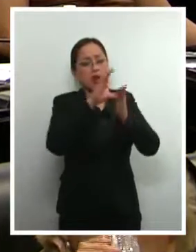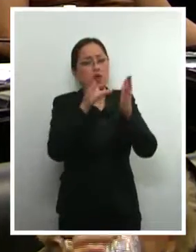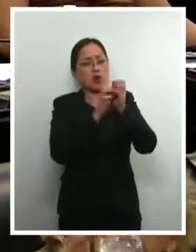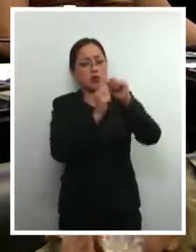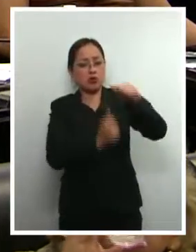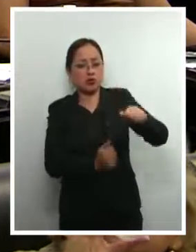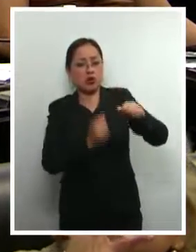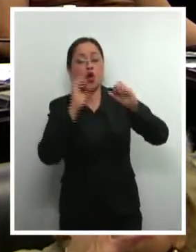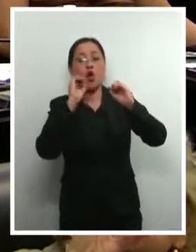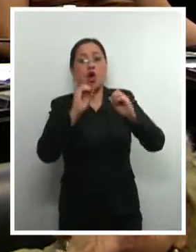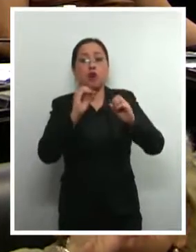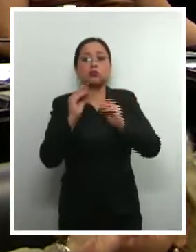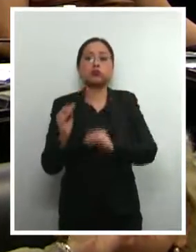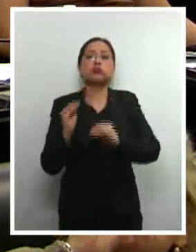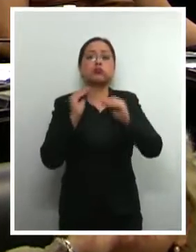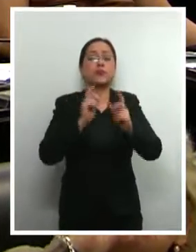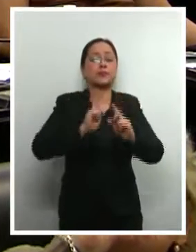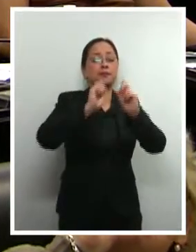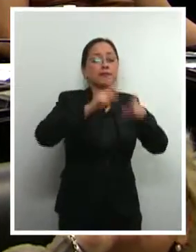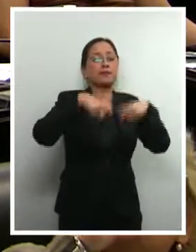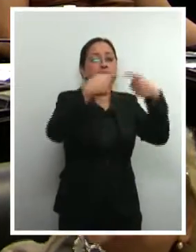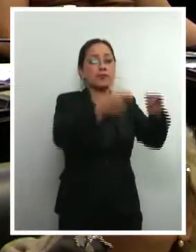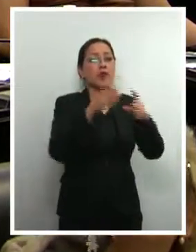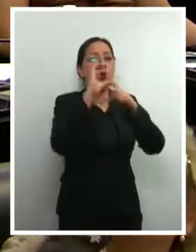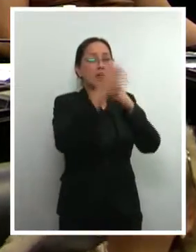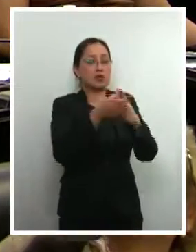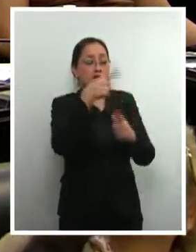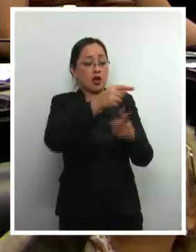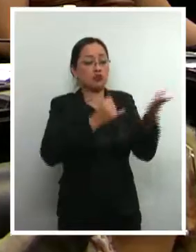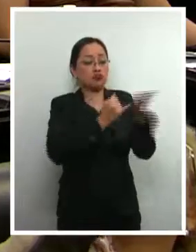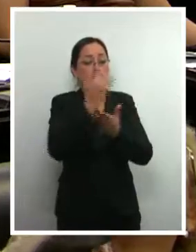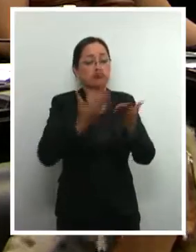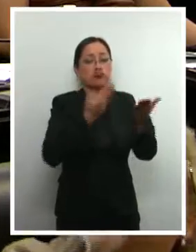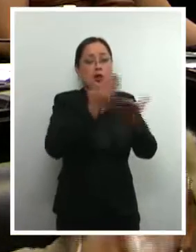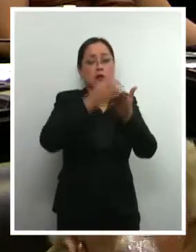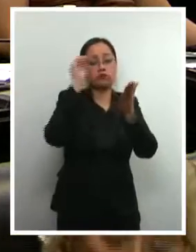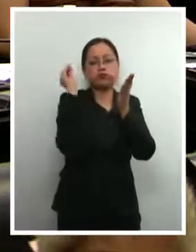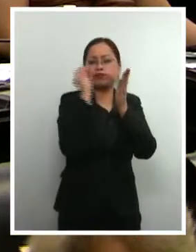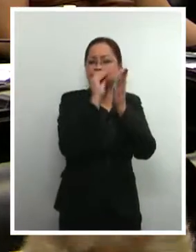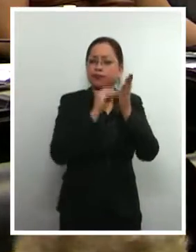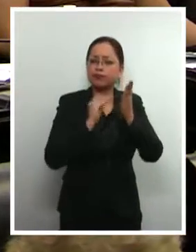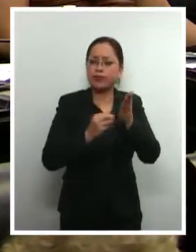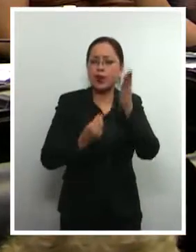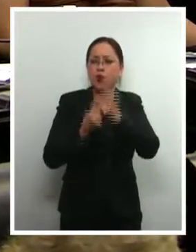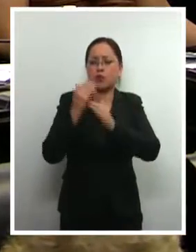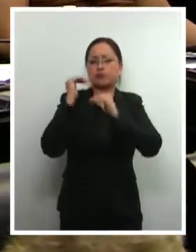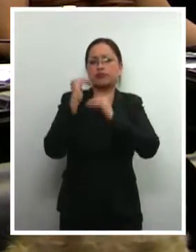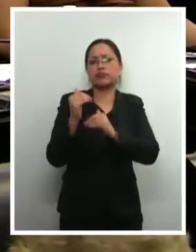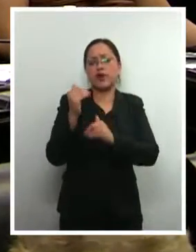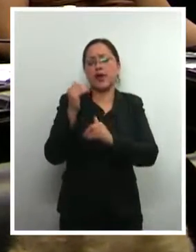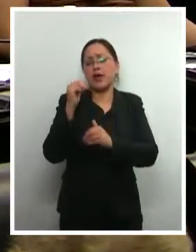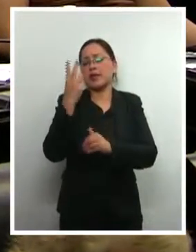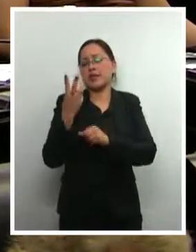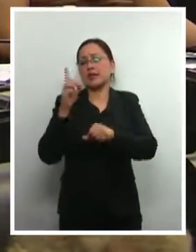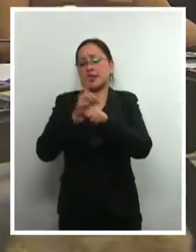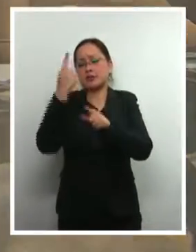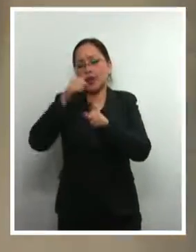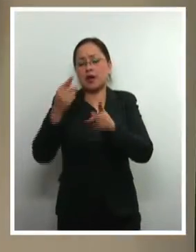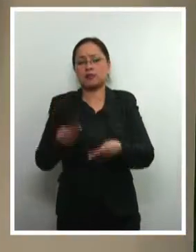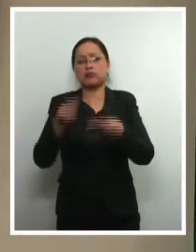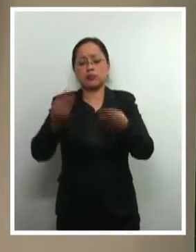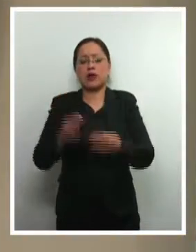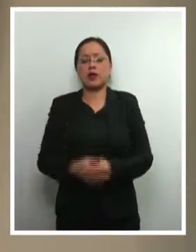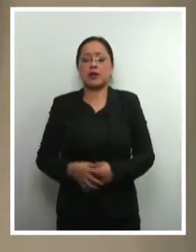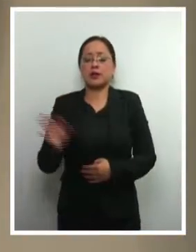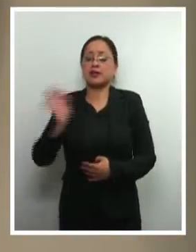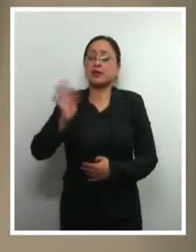o para que se regrese a la comisión dictaminadora y se elabore un nuevo dictamen en un plazo de 72 horas. Escuchemos.